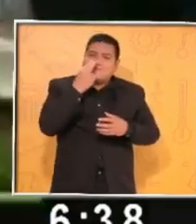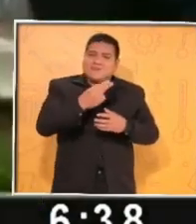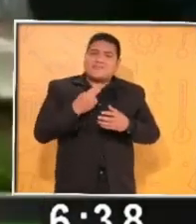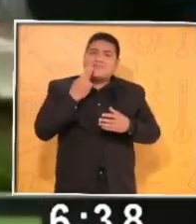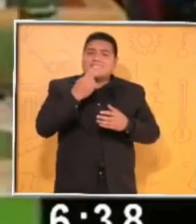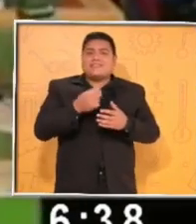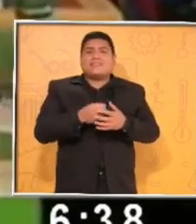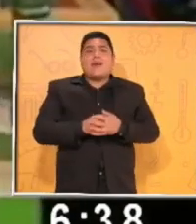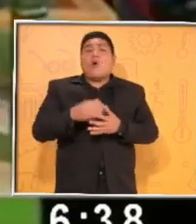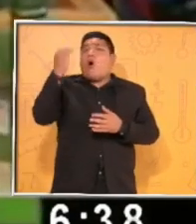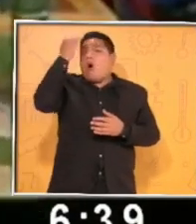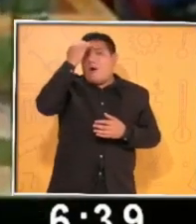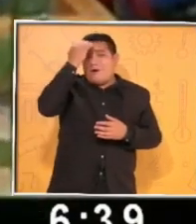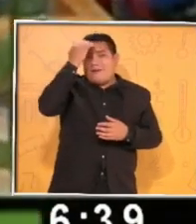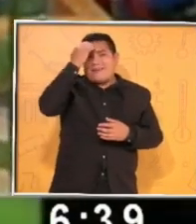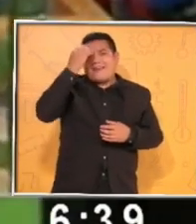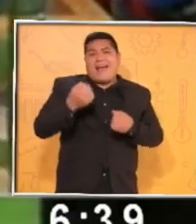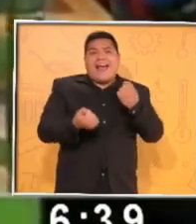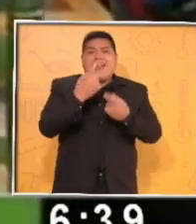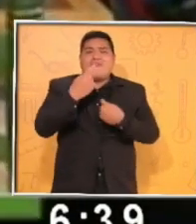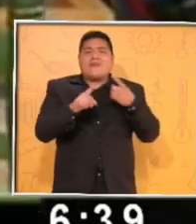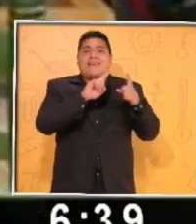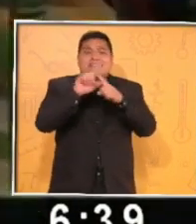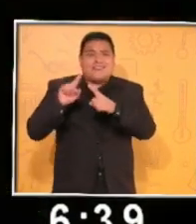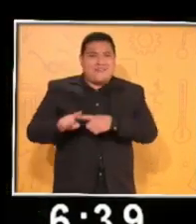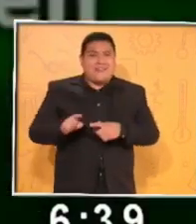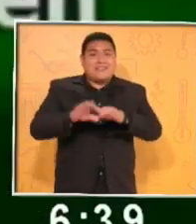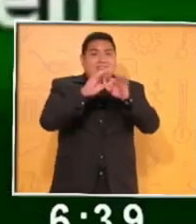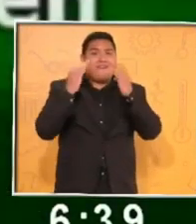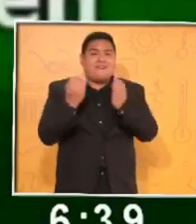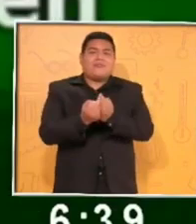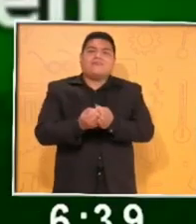o inconsciente, algunas de estas estrategias.